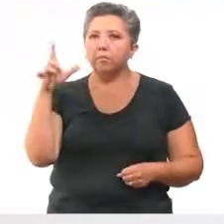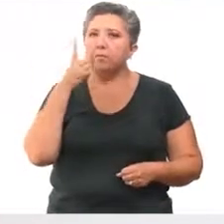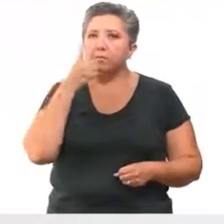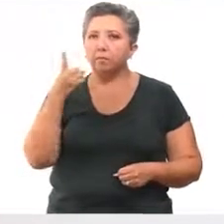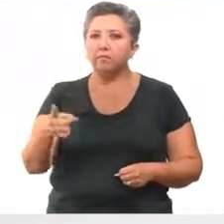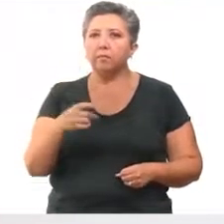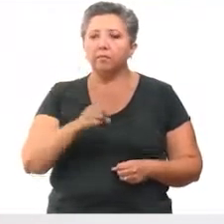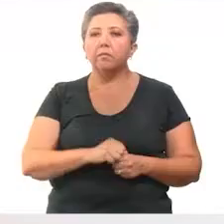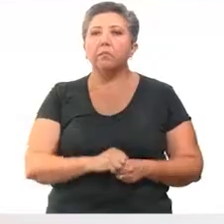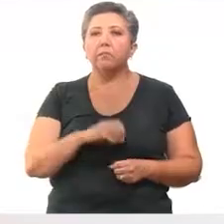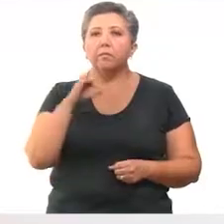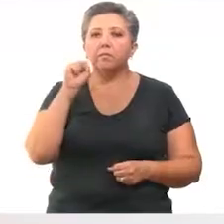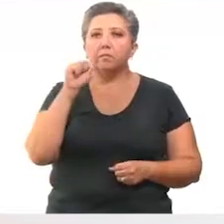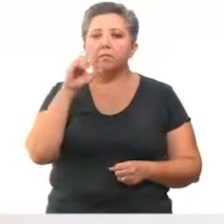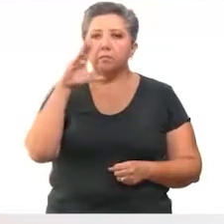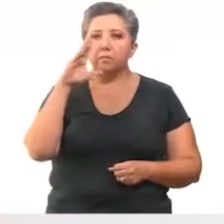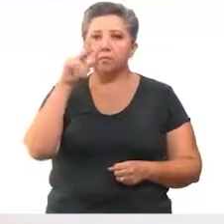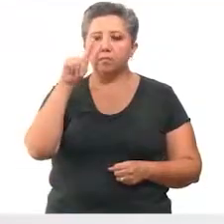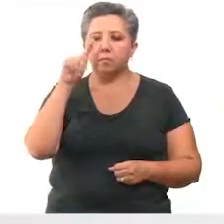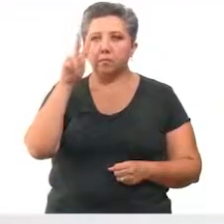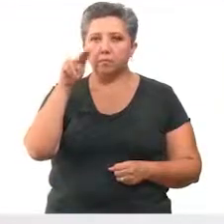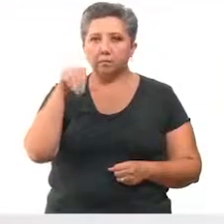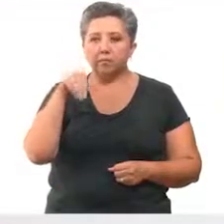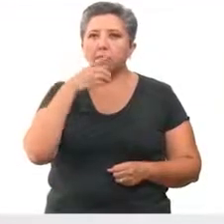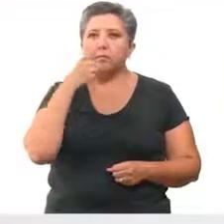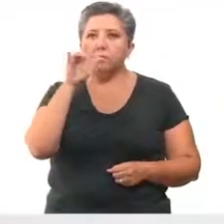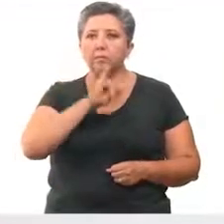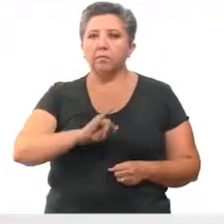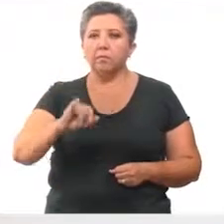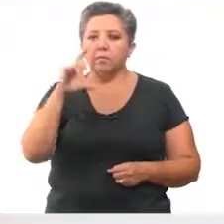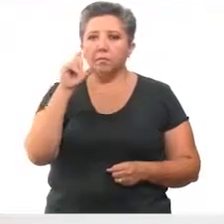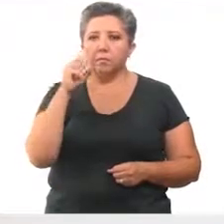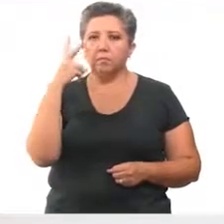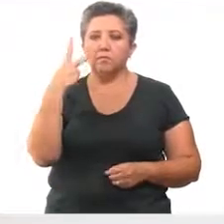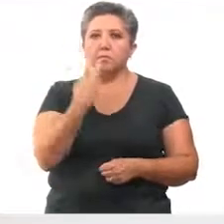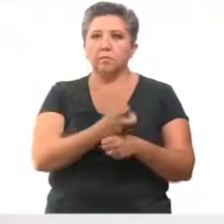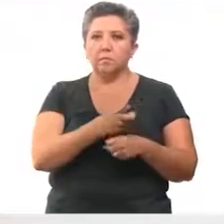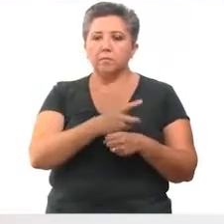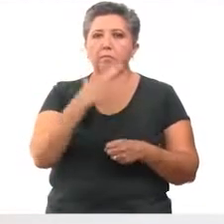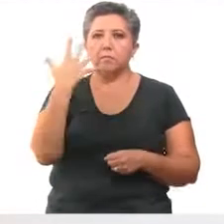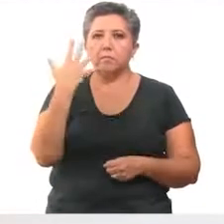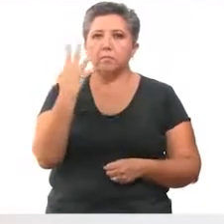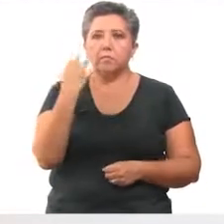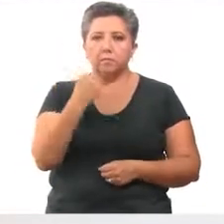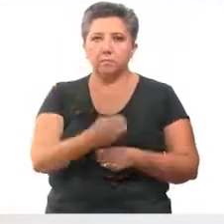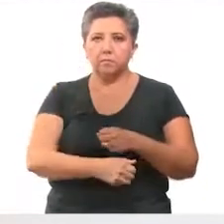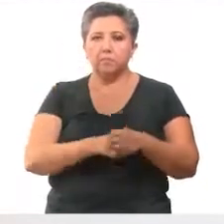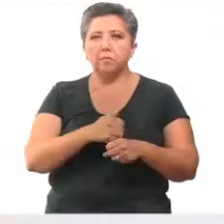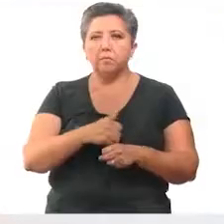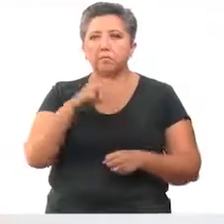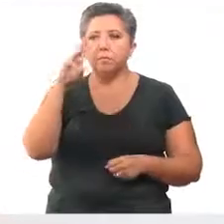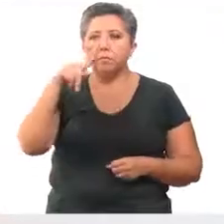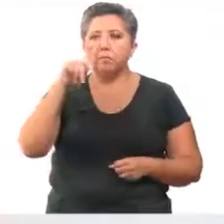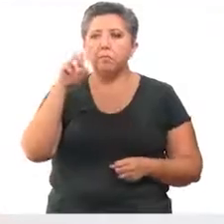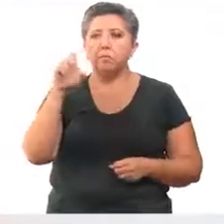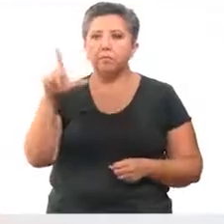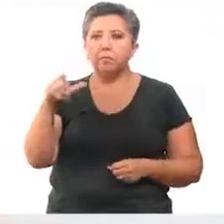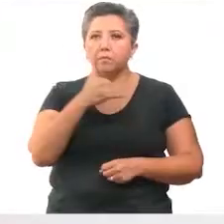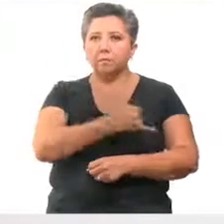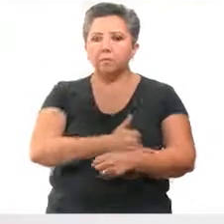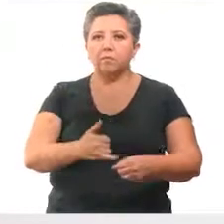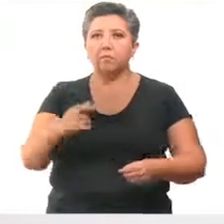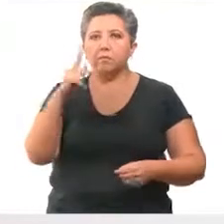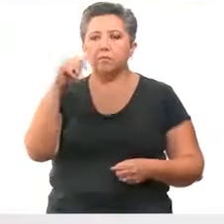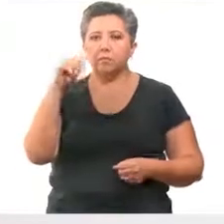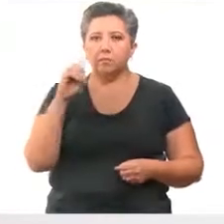González, Zoncahuich y Zacalum. Jueves 22, segundas dosis de 50 a 59 años en Motul, Izamal,